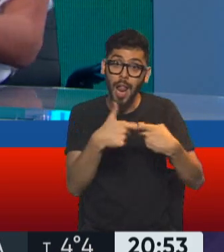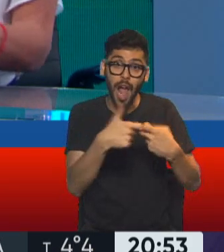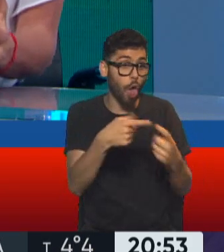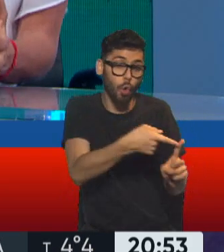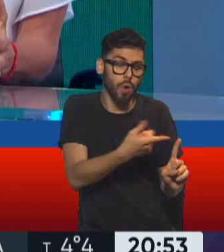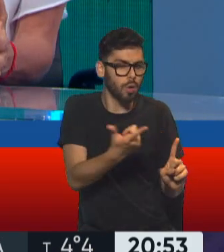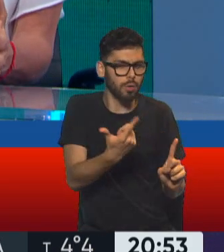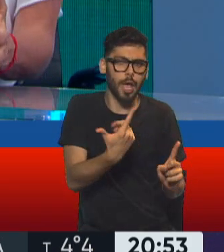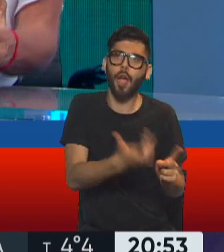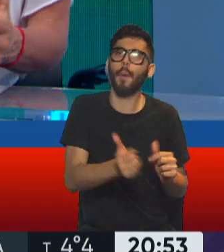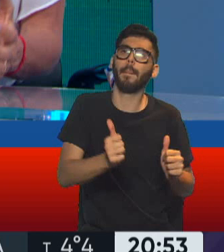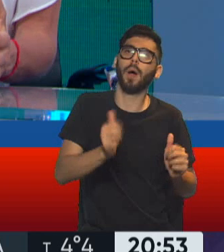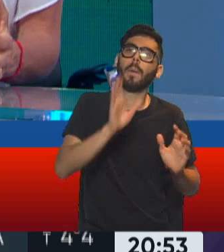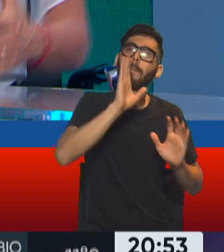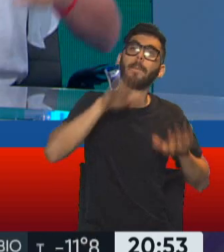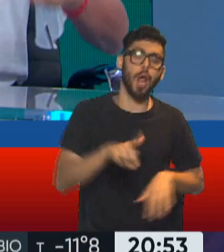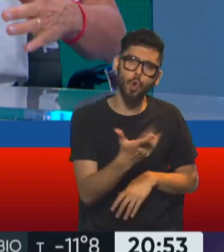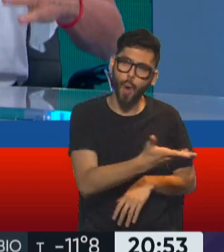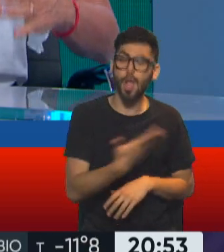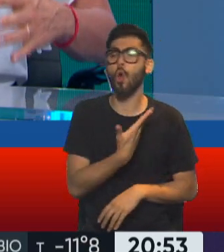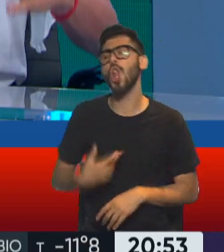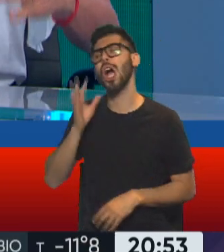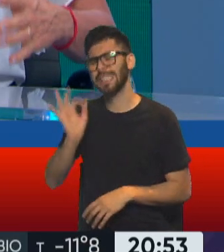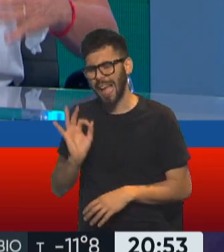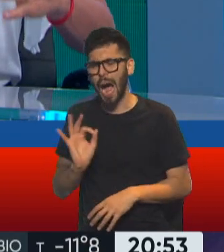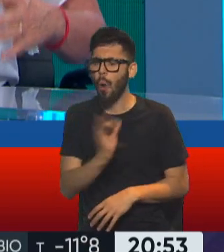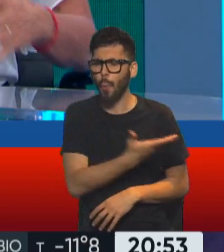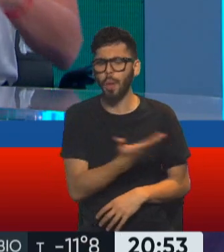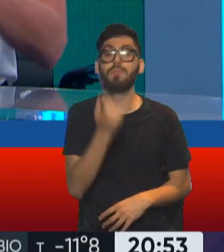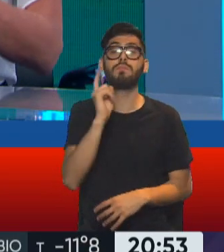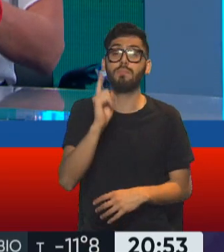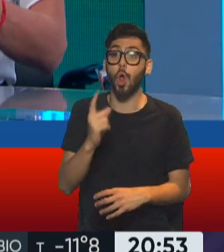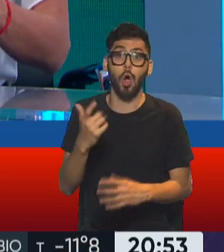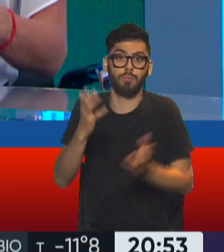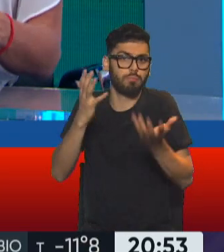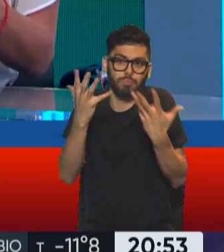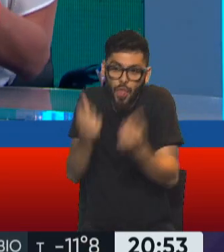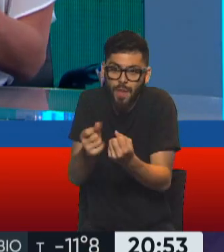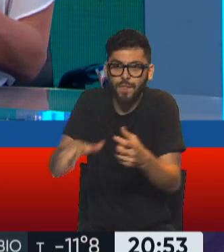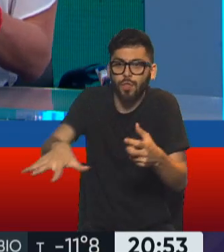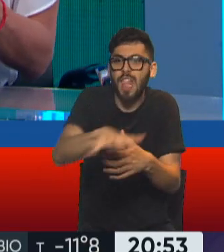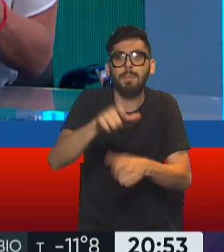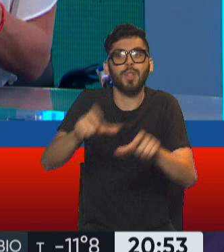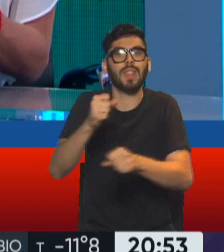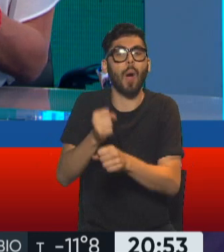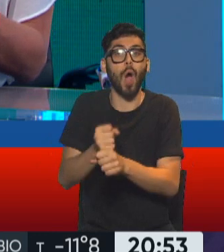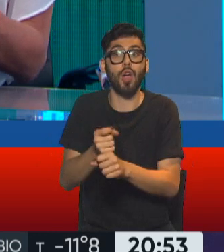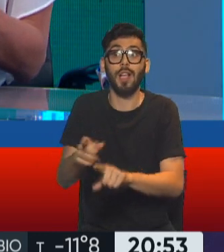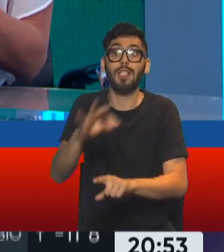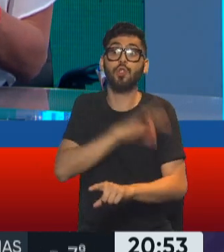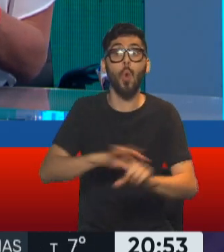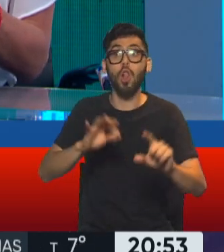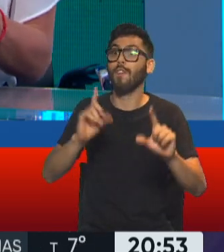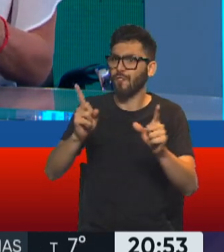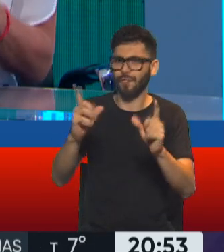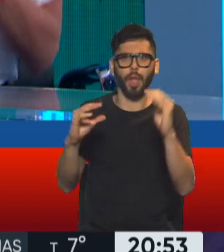detenerse. El gobierno lo sabe, claro que sí, pero va a defender un interés que es el interés del conjunto de los trabajadores que tienen un salario muy deprimido aún,